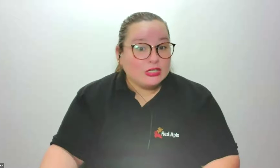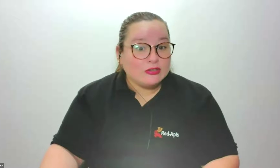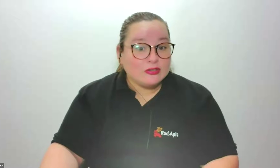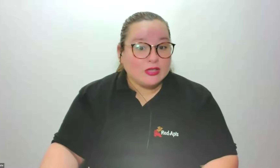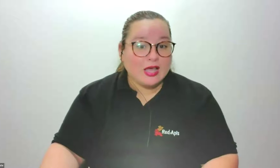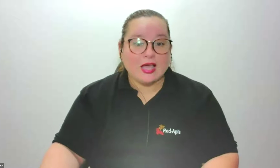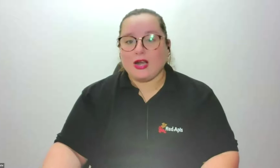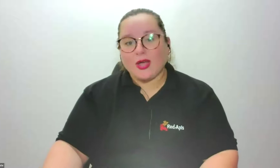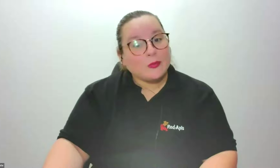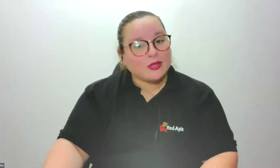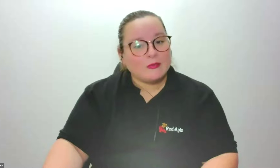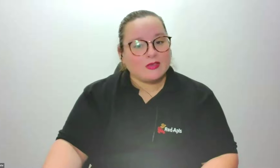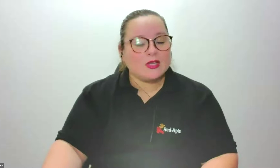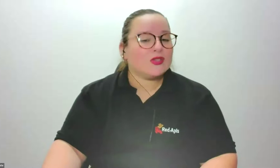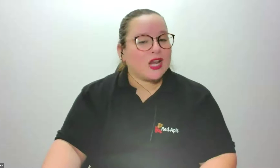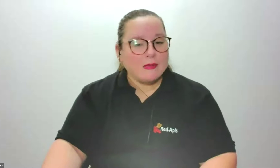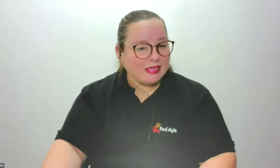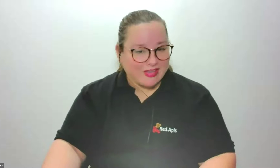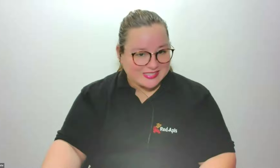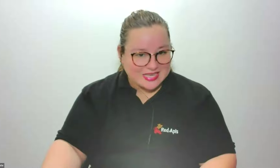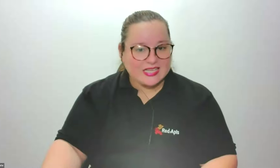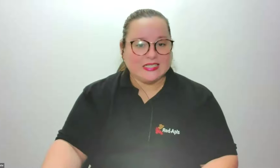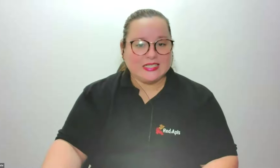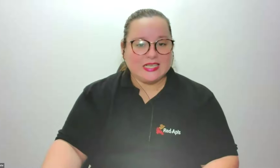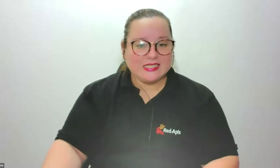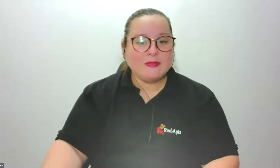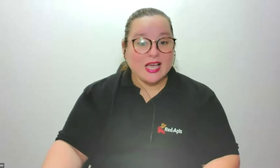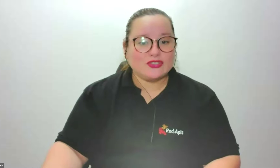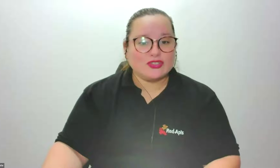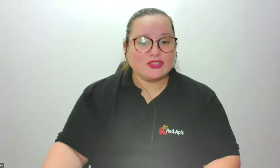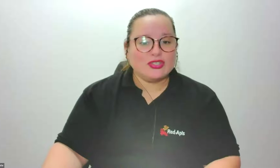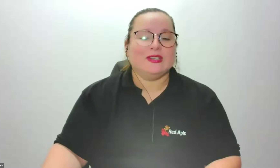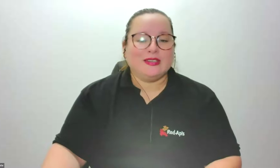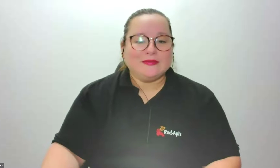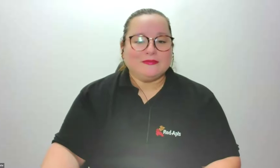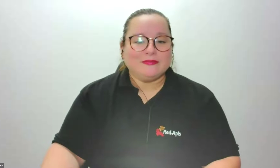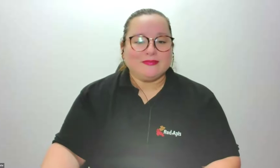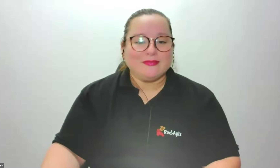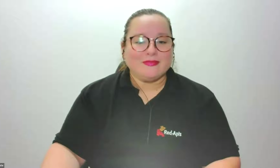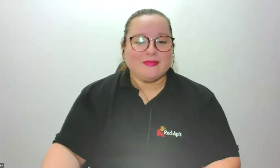a los niños, no hasta cuarto medio, sino que solamente básica. Ese es mi caso.